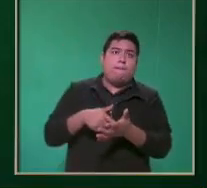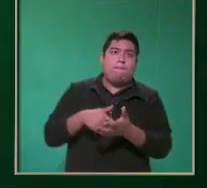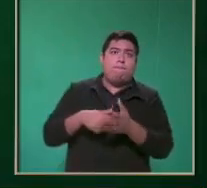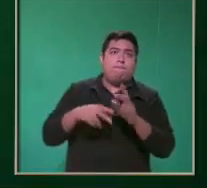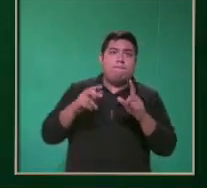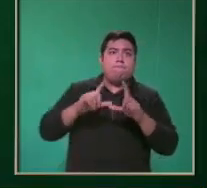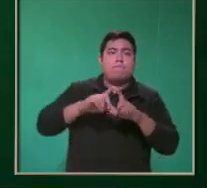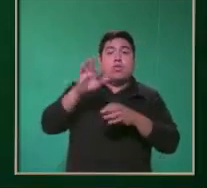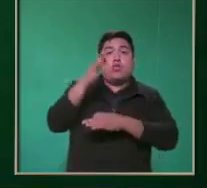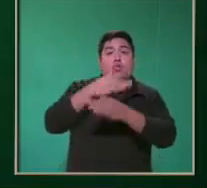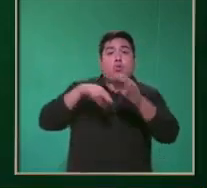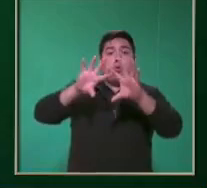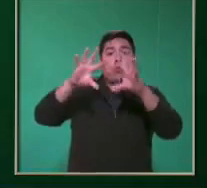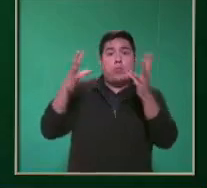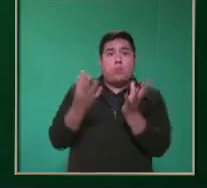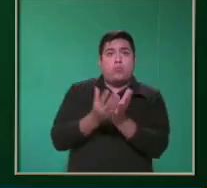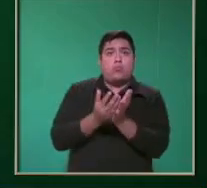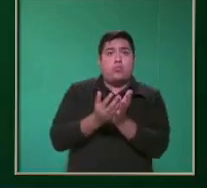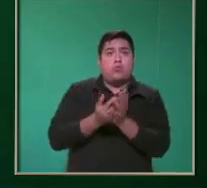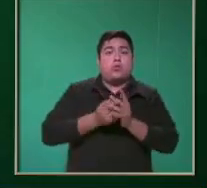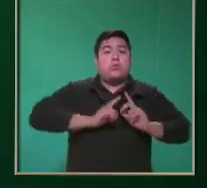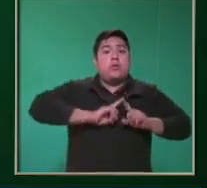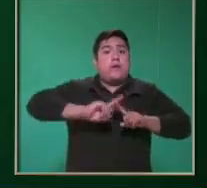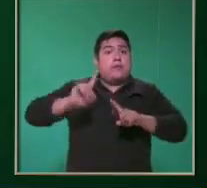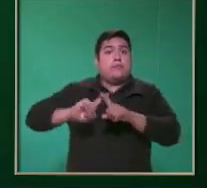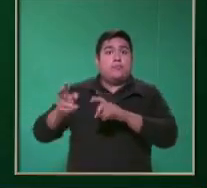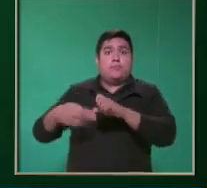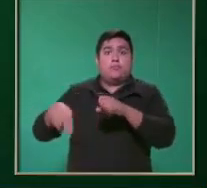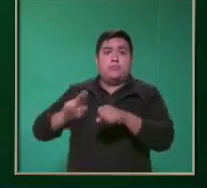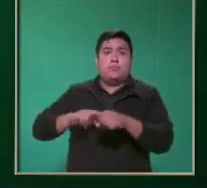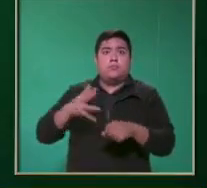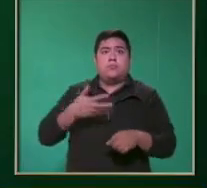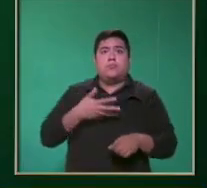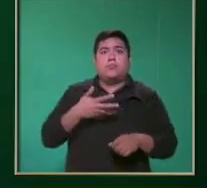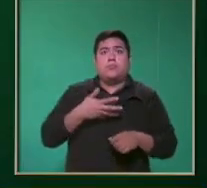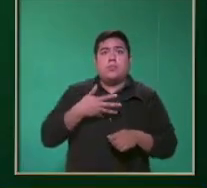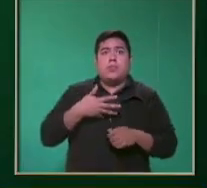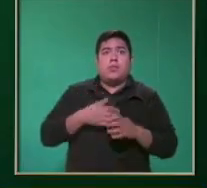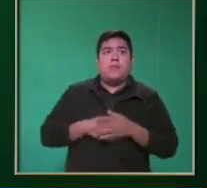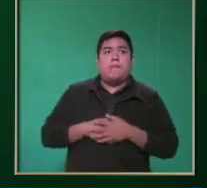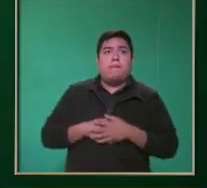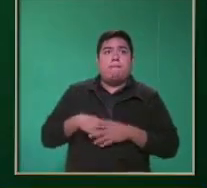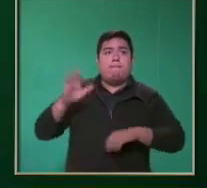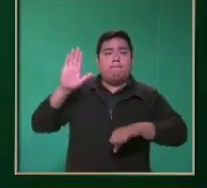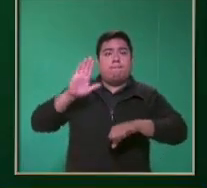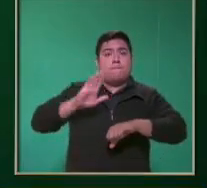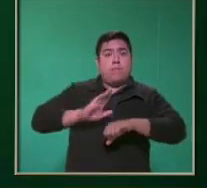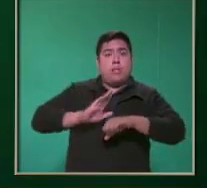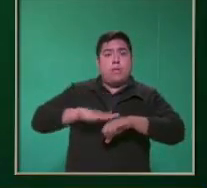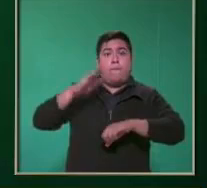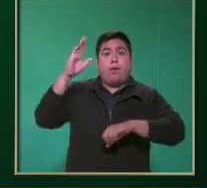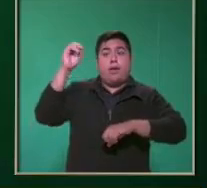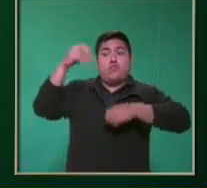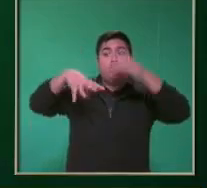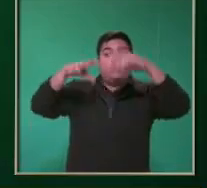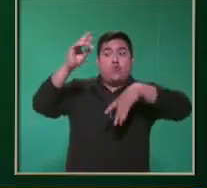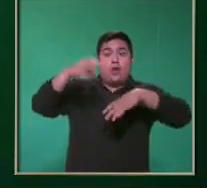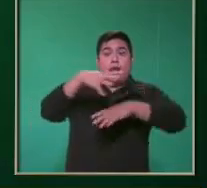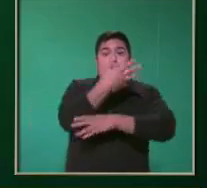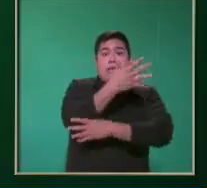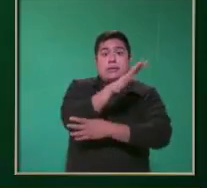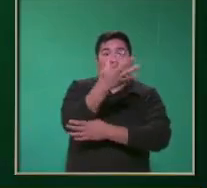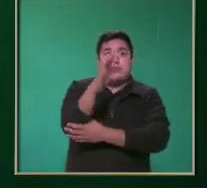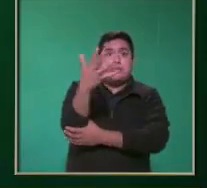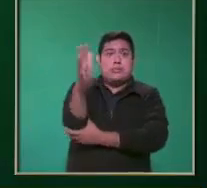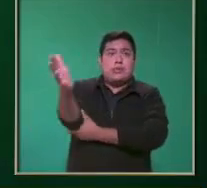países del mundo por su biodiversidad. La más húmeda de las regiones es la selva, hacia el Golfo de